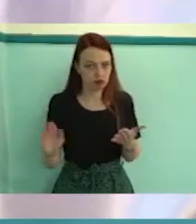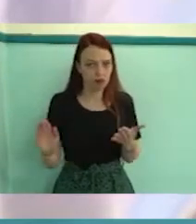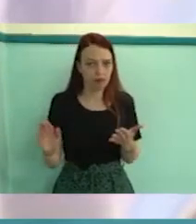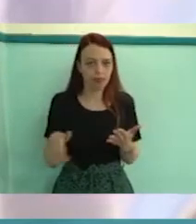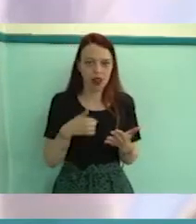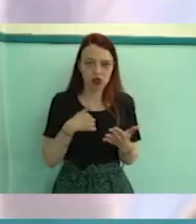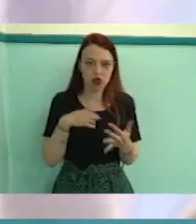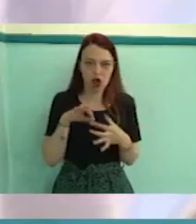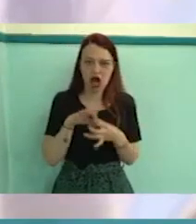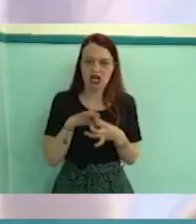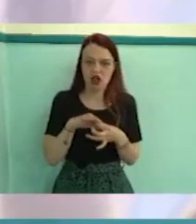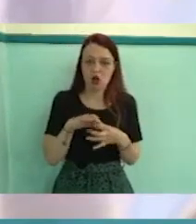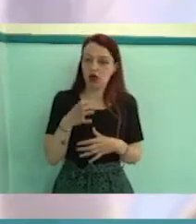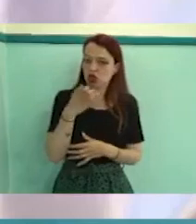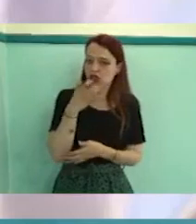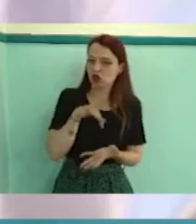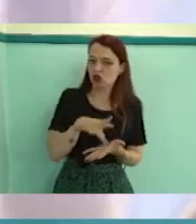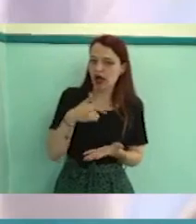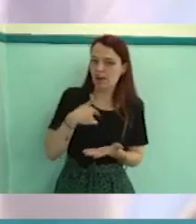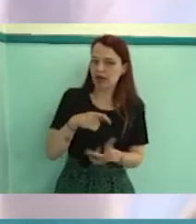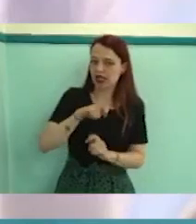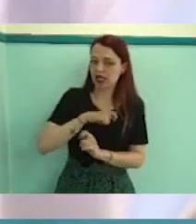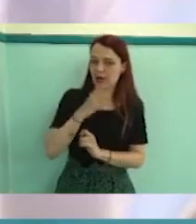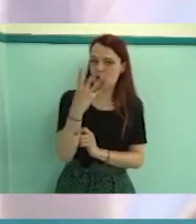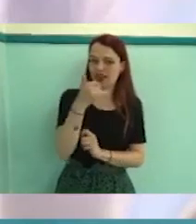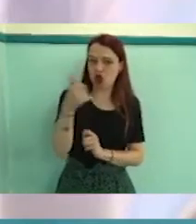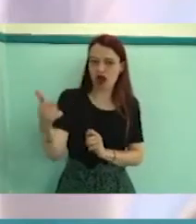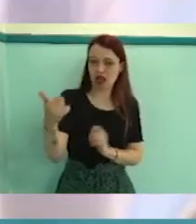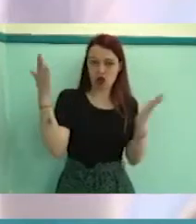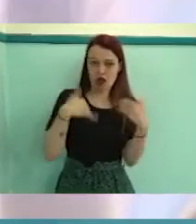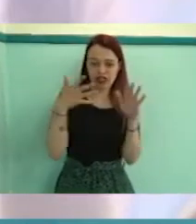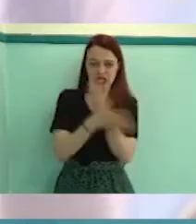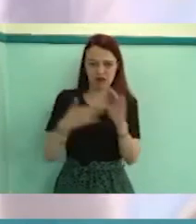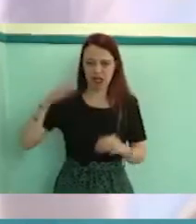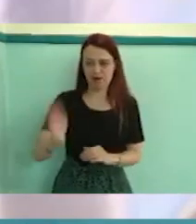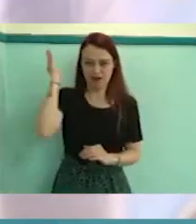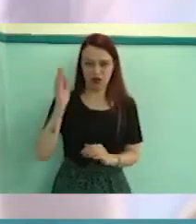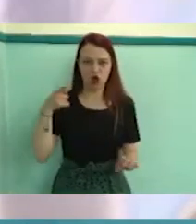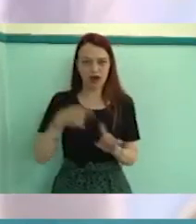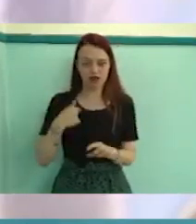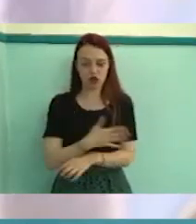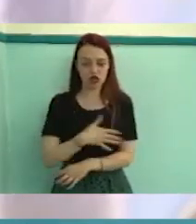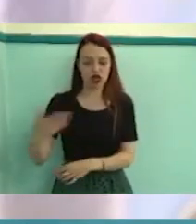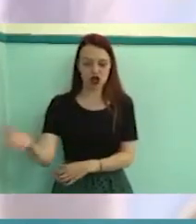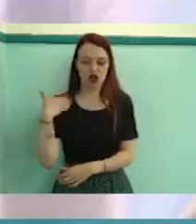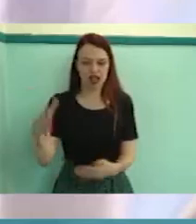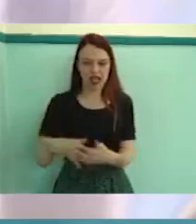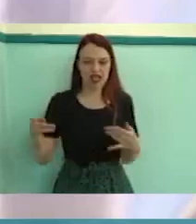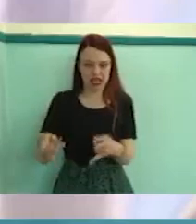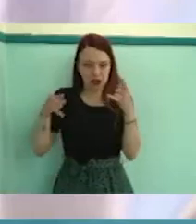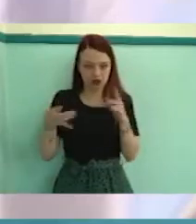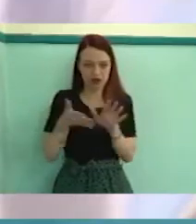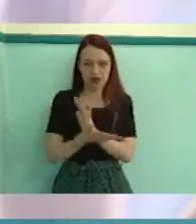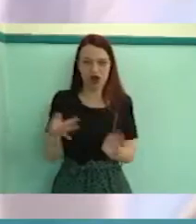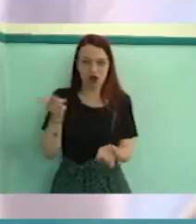soy super alado ahora en cuanto yo vea que esto a mí me genera cuatro likes Entonces te la enchufo para que tú seas un cliente mío y entonces vuelvo otra vez a la